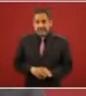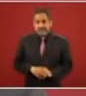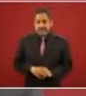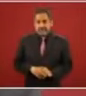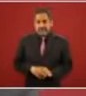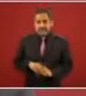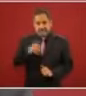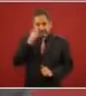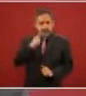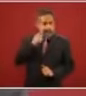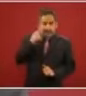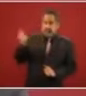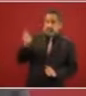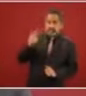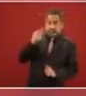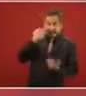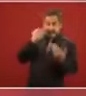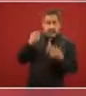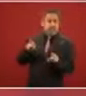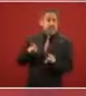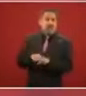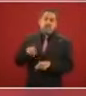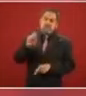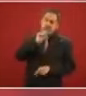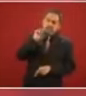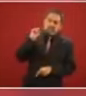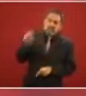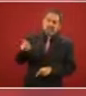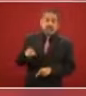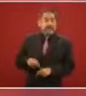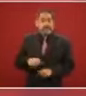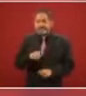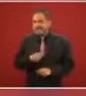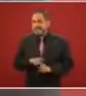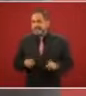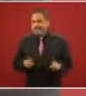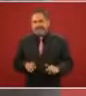para decir, ahí está, es lo mismo.